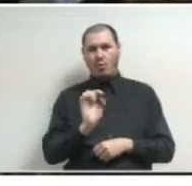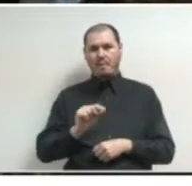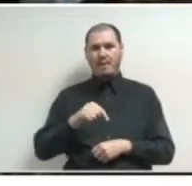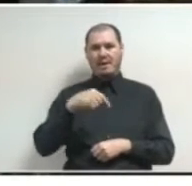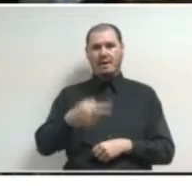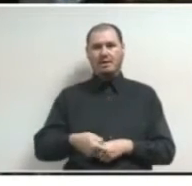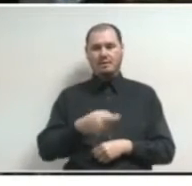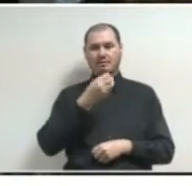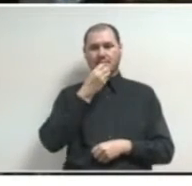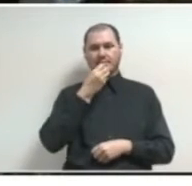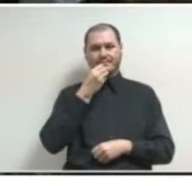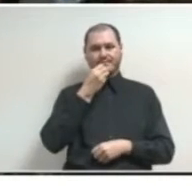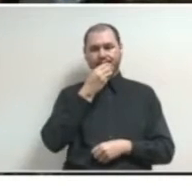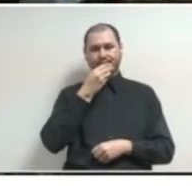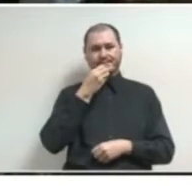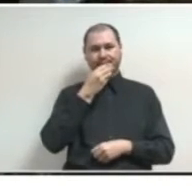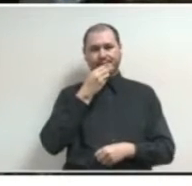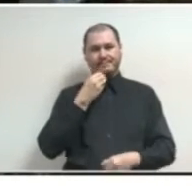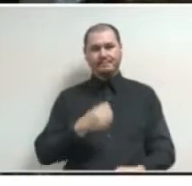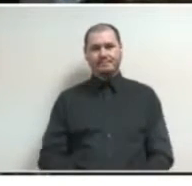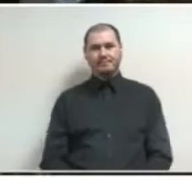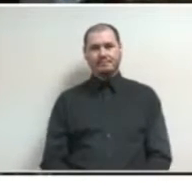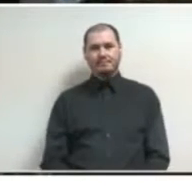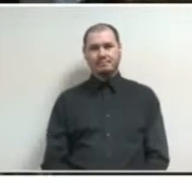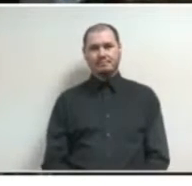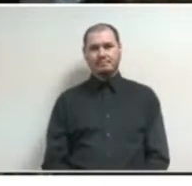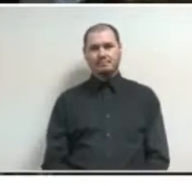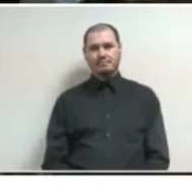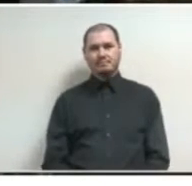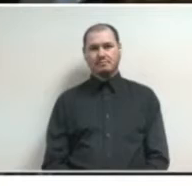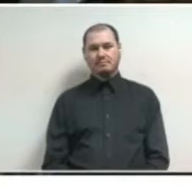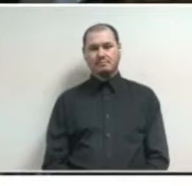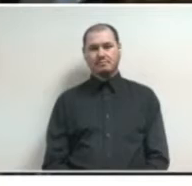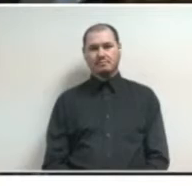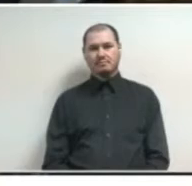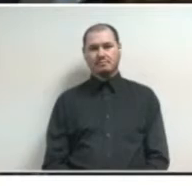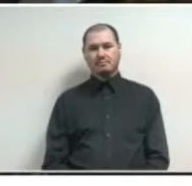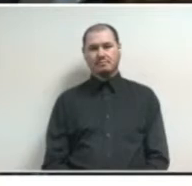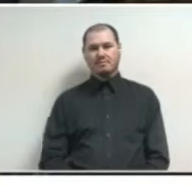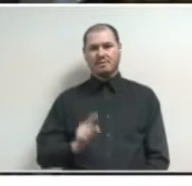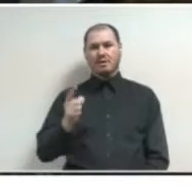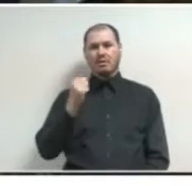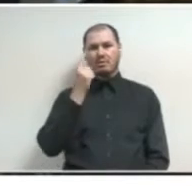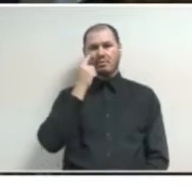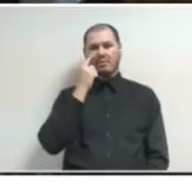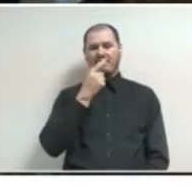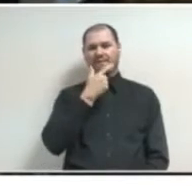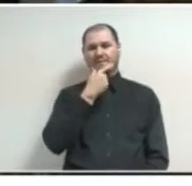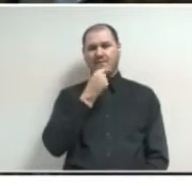ahí, ya éramos con árabe, con. Cuando éramos vaega tú, lo de Shaina Coaco.